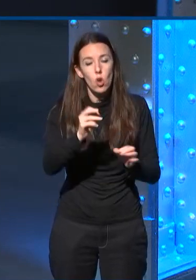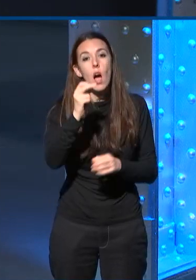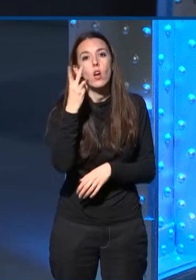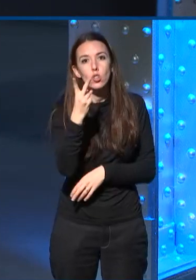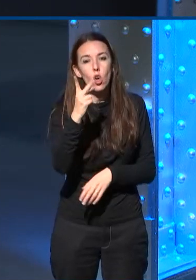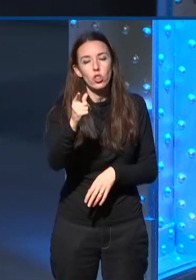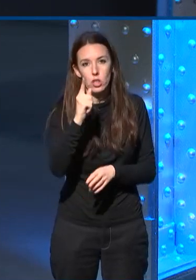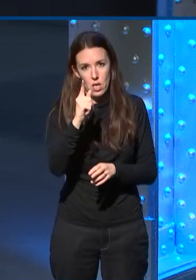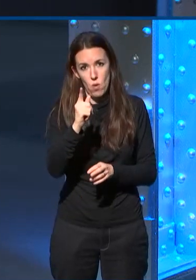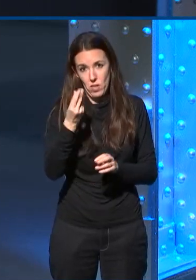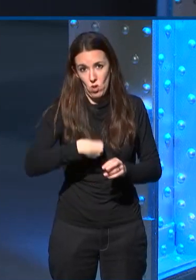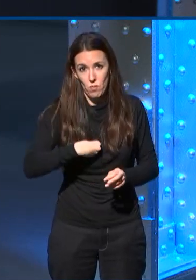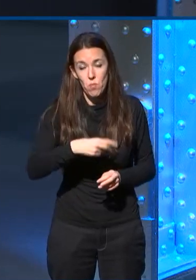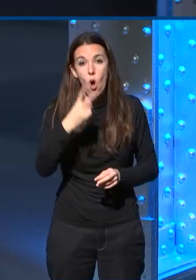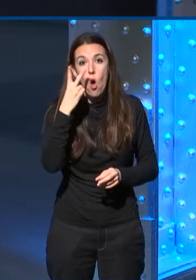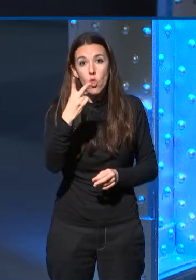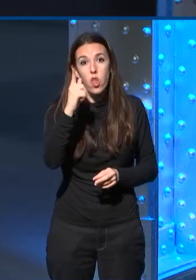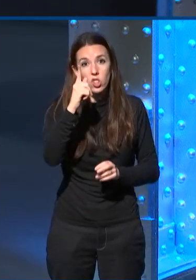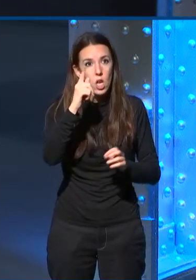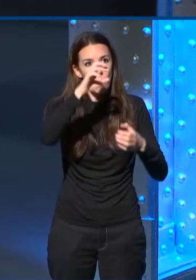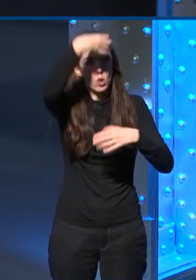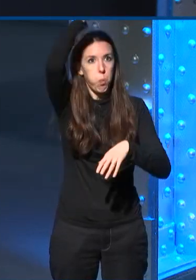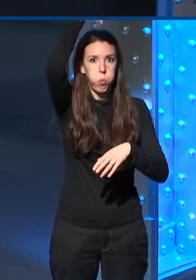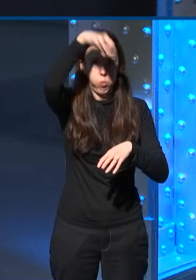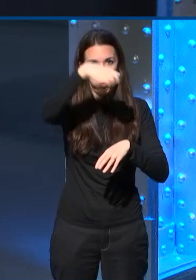decía el altímetro, y fueron 2 kilómetros de caída libre.